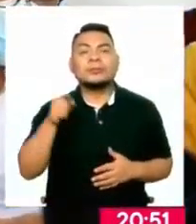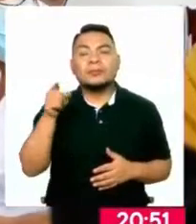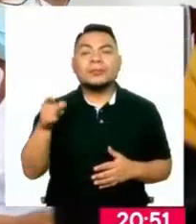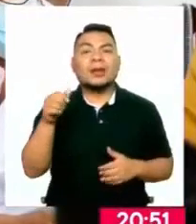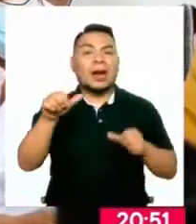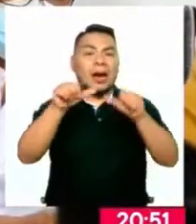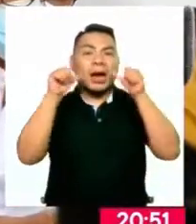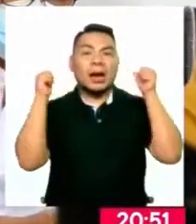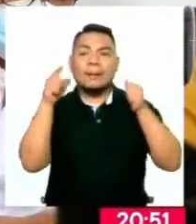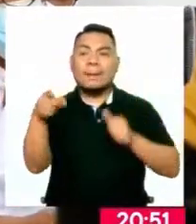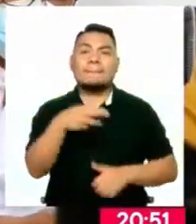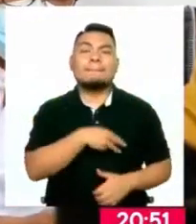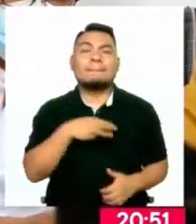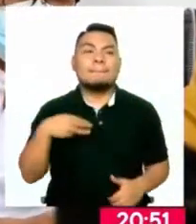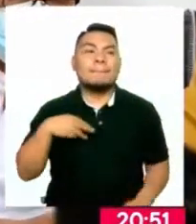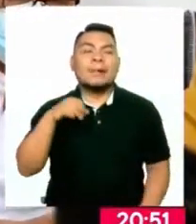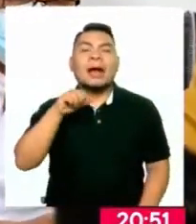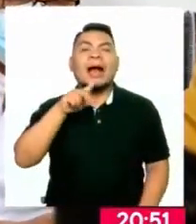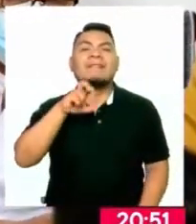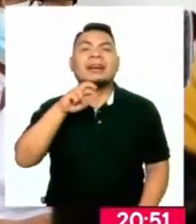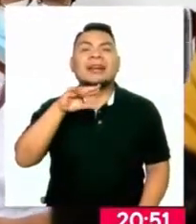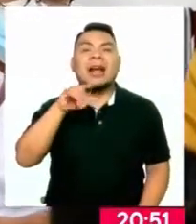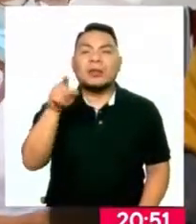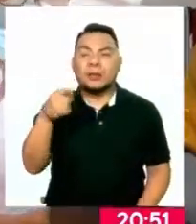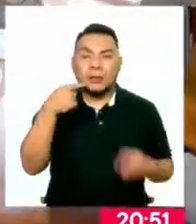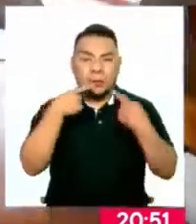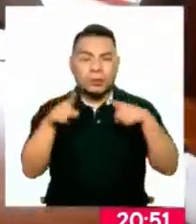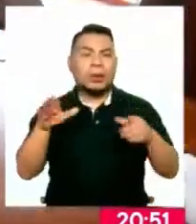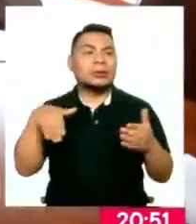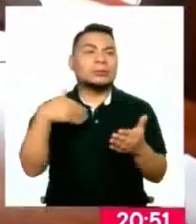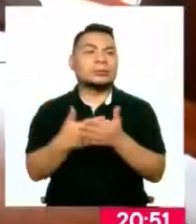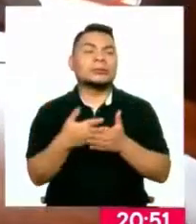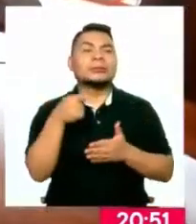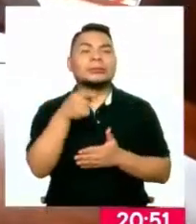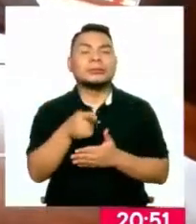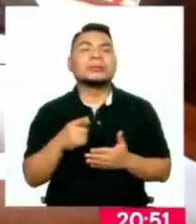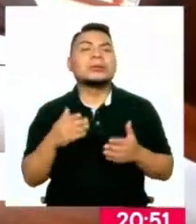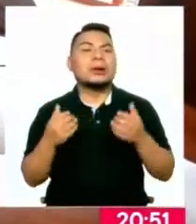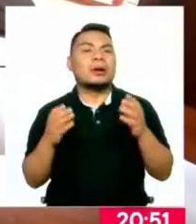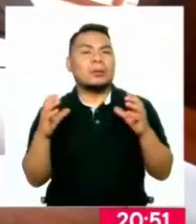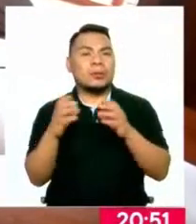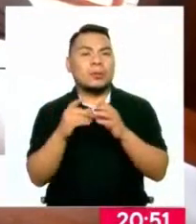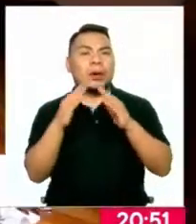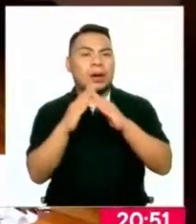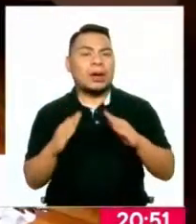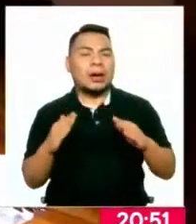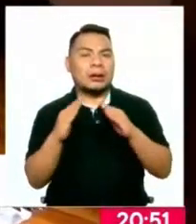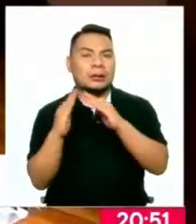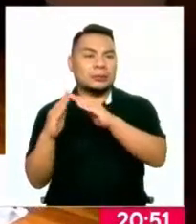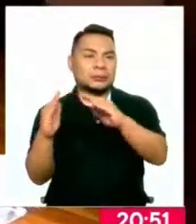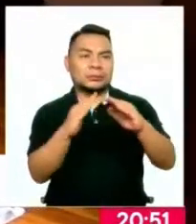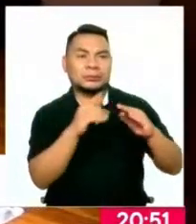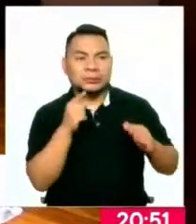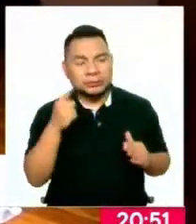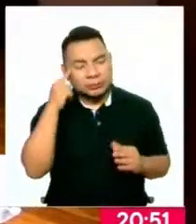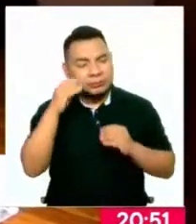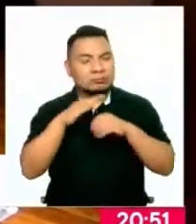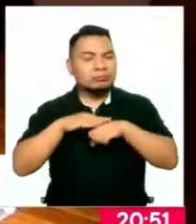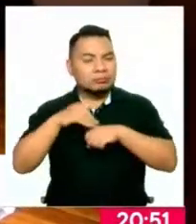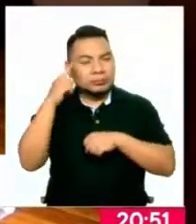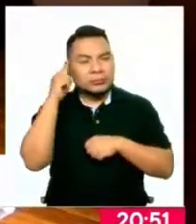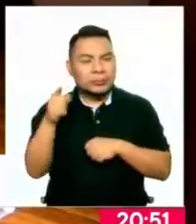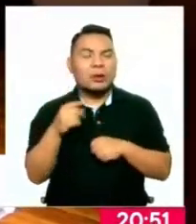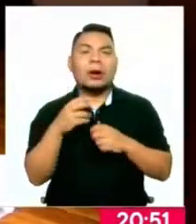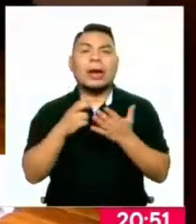Mientras en Amazonas, el ministro Geiner Alvarado anunció la llegada de Vivienda Itinerante, una estrategia sectorial que pone a